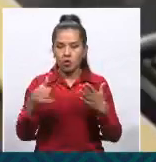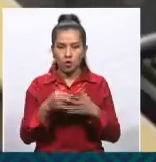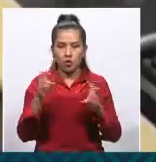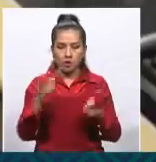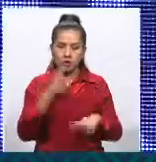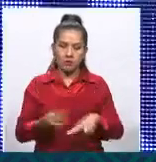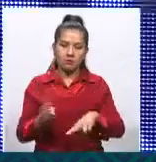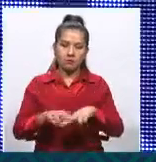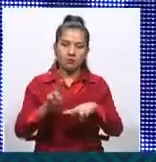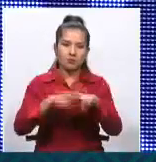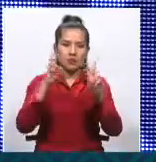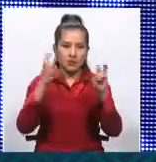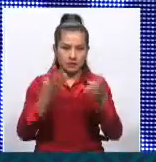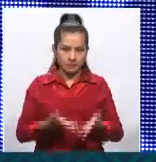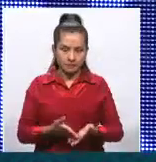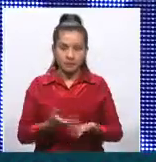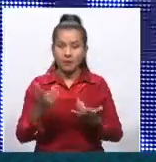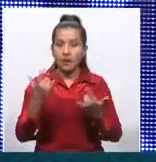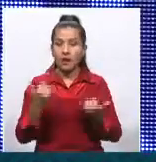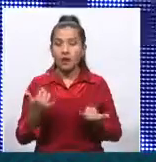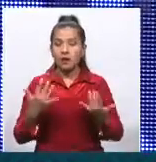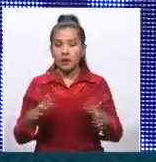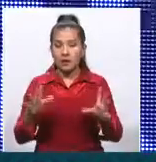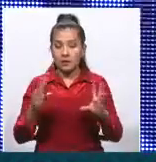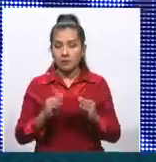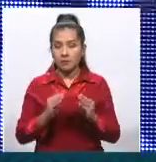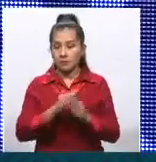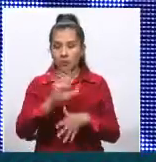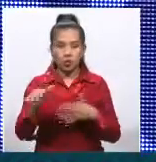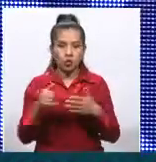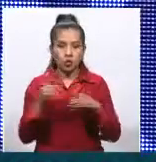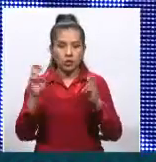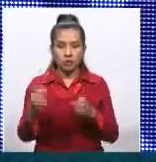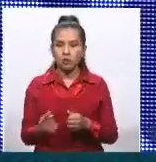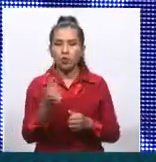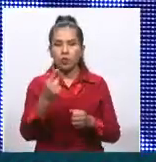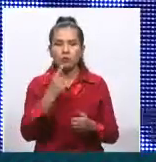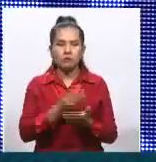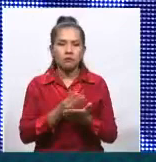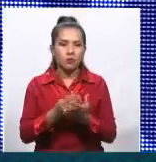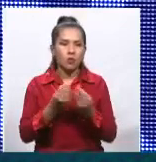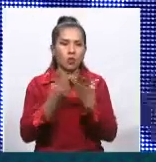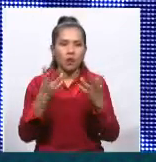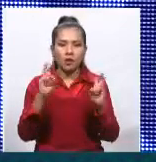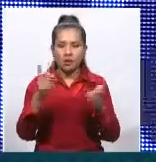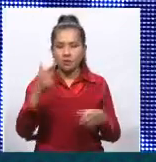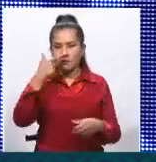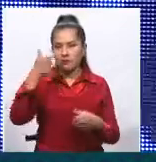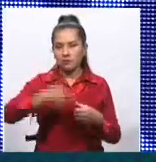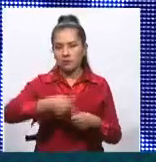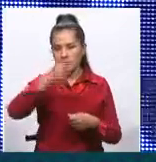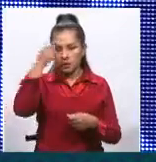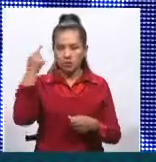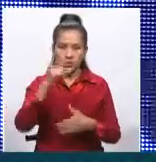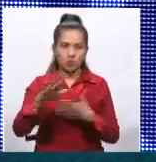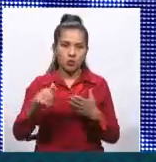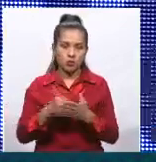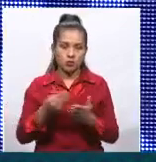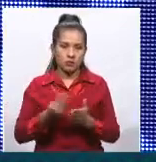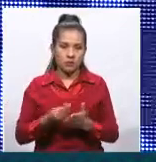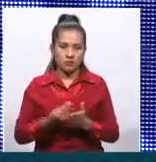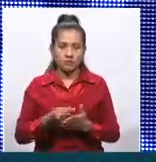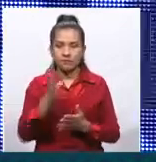de este indicador. Uno, evidentemente, es por el precio de los hidrocarburos en el contexto internacional,